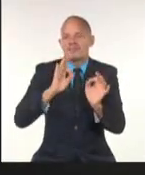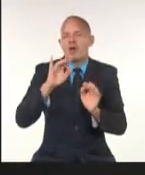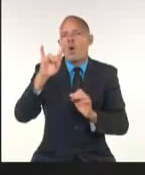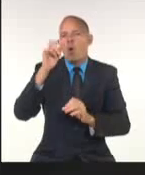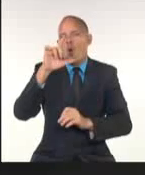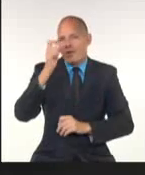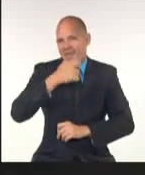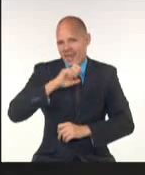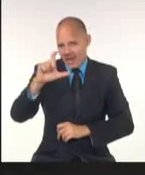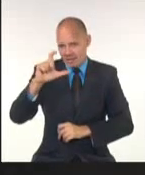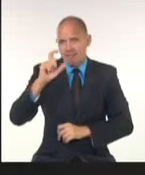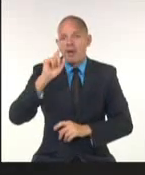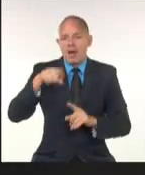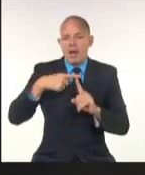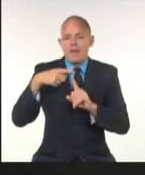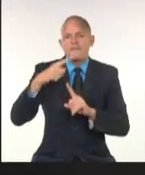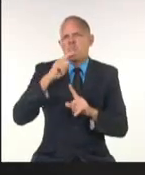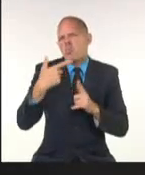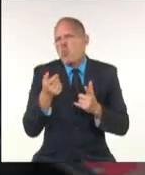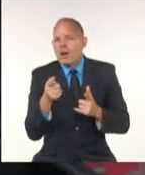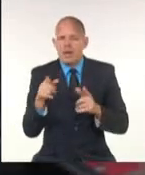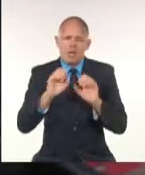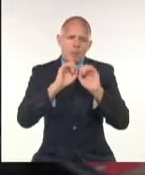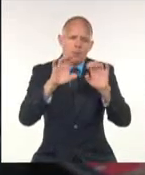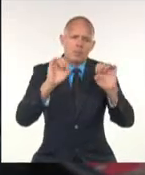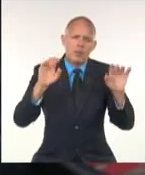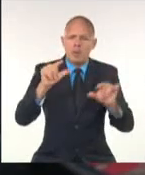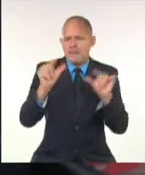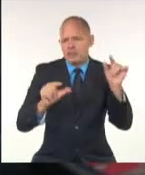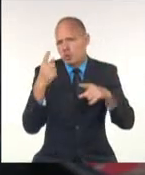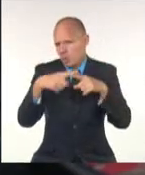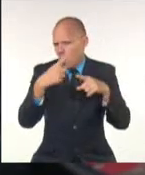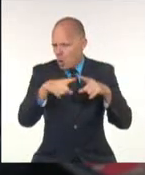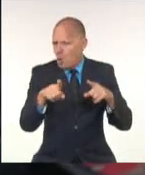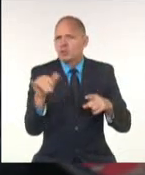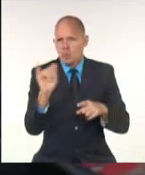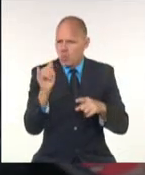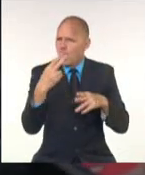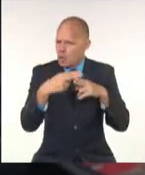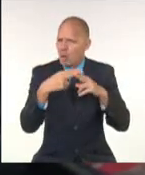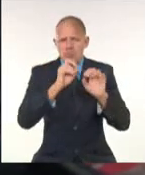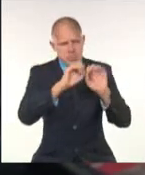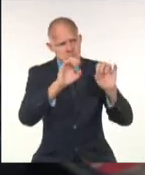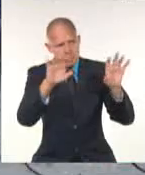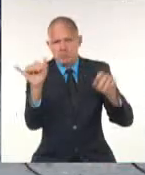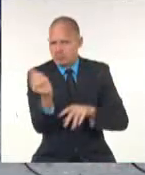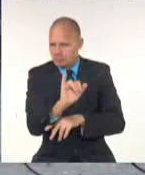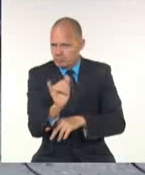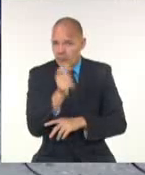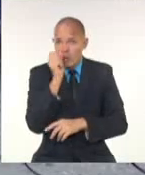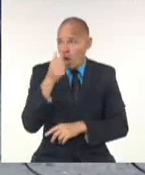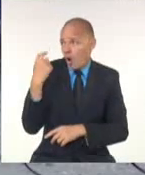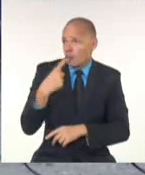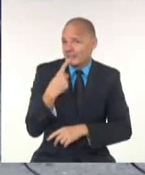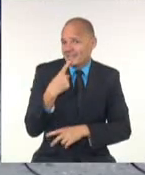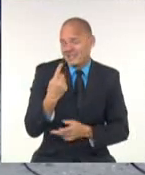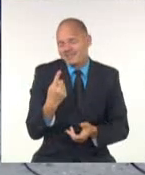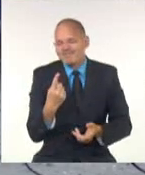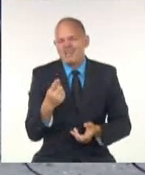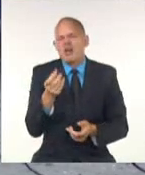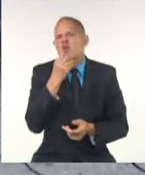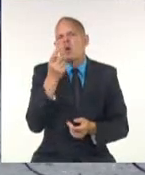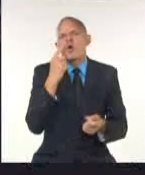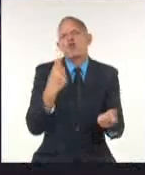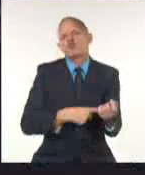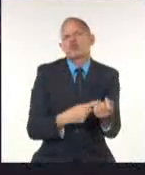y se conozca la obra de otros artistas. Según su punto de vista, romper con la rutina es el reto de los